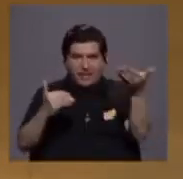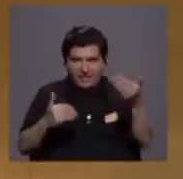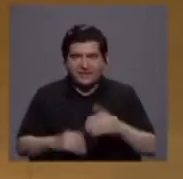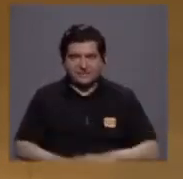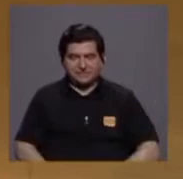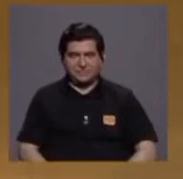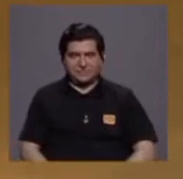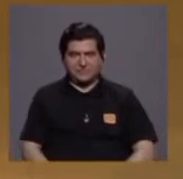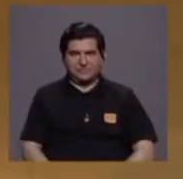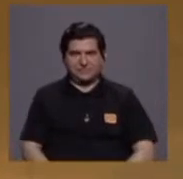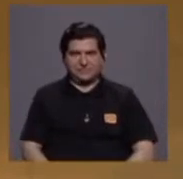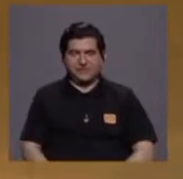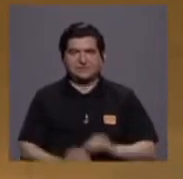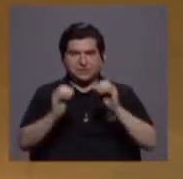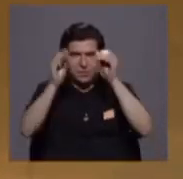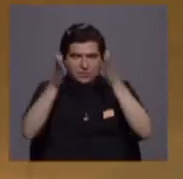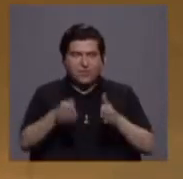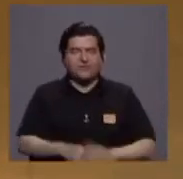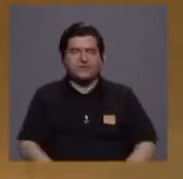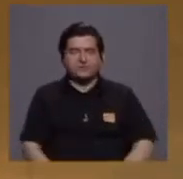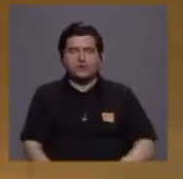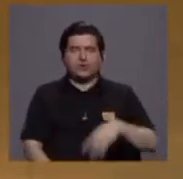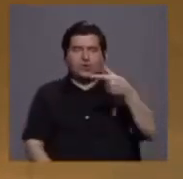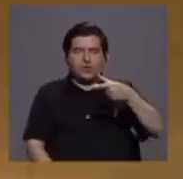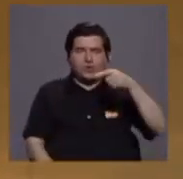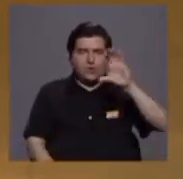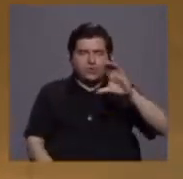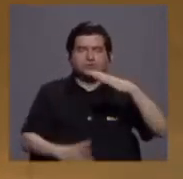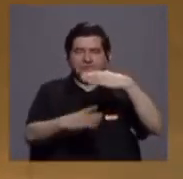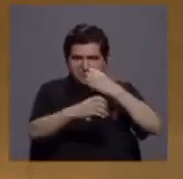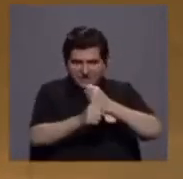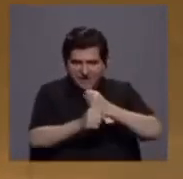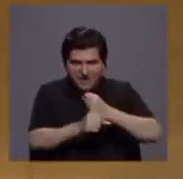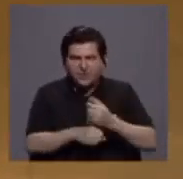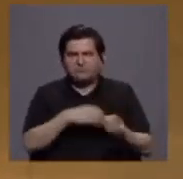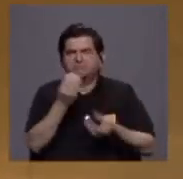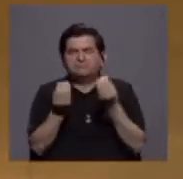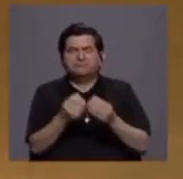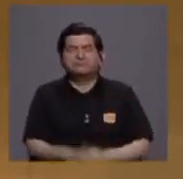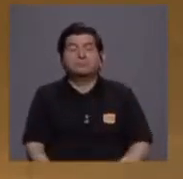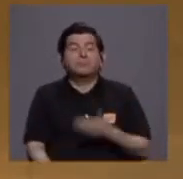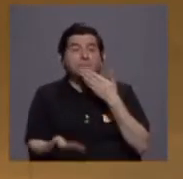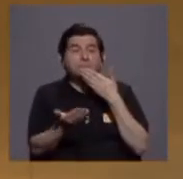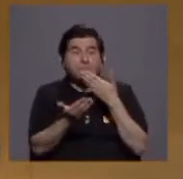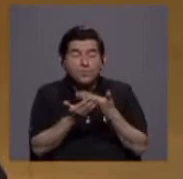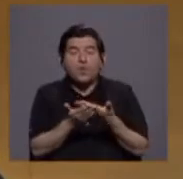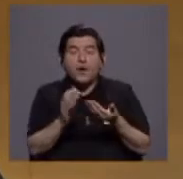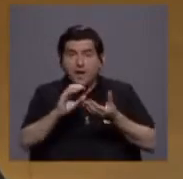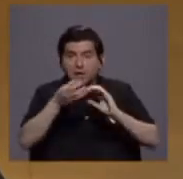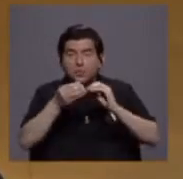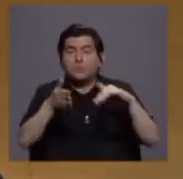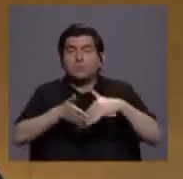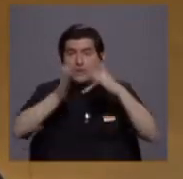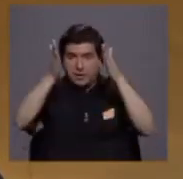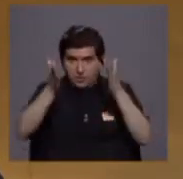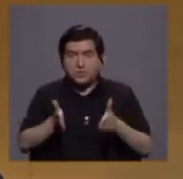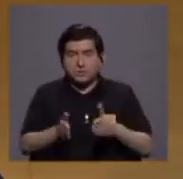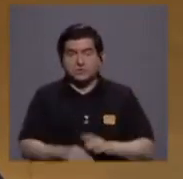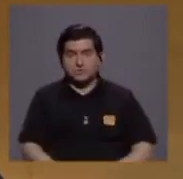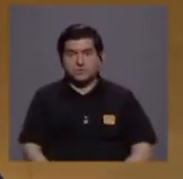que el profesor Castañeda logra es un buen número muy selecto de estudiantes,